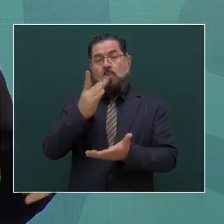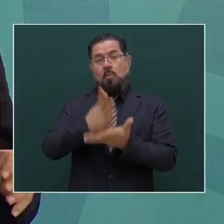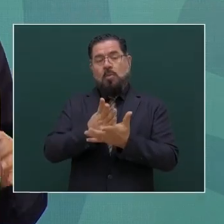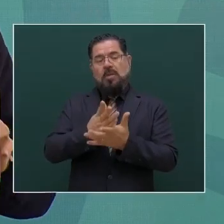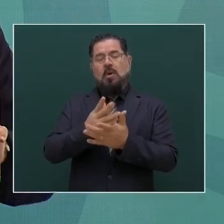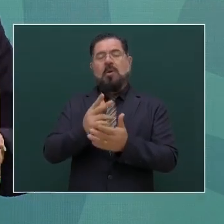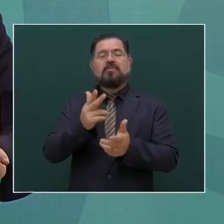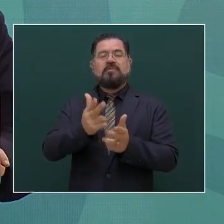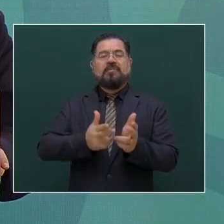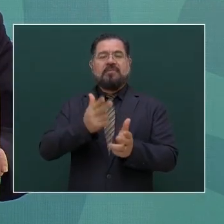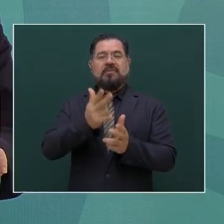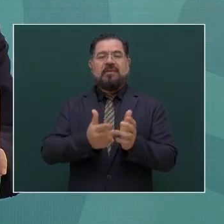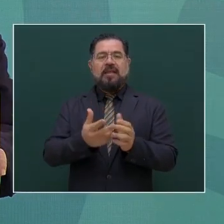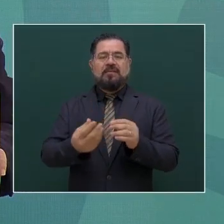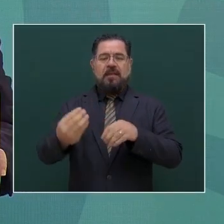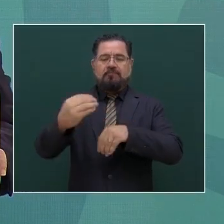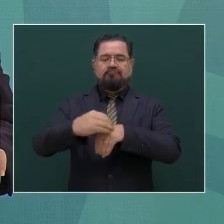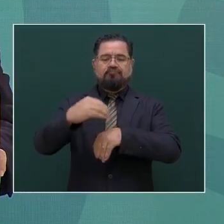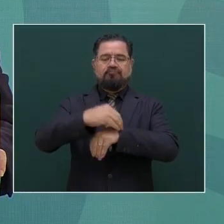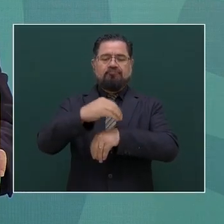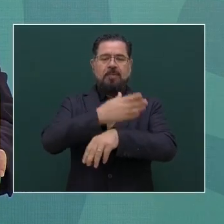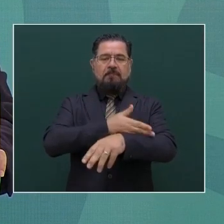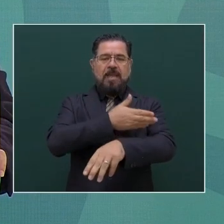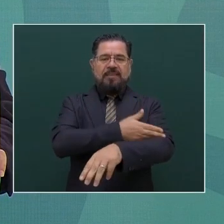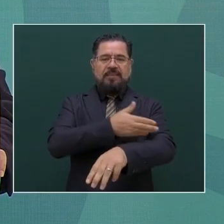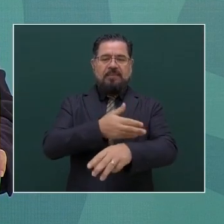que resuelvan si ellos